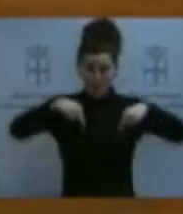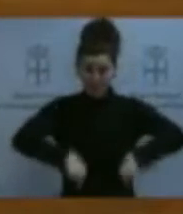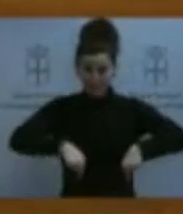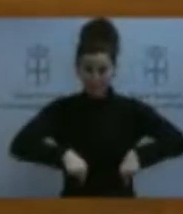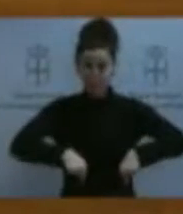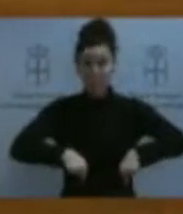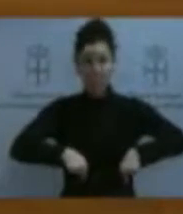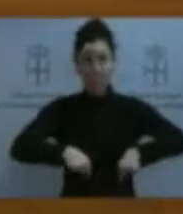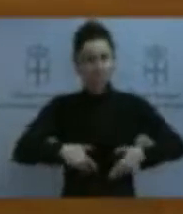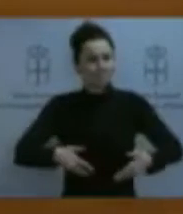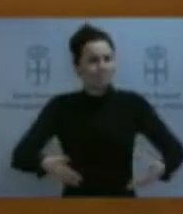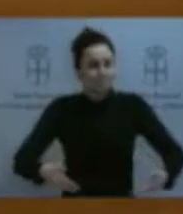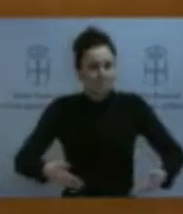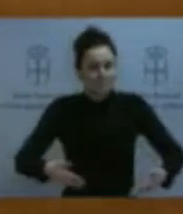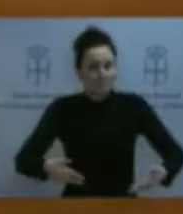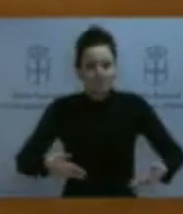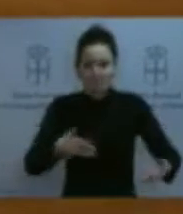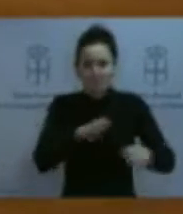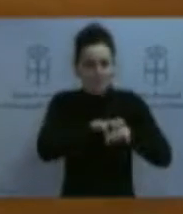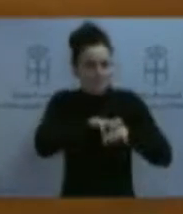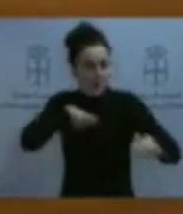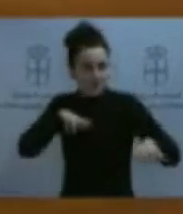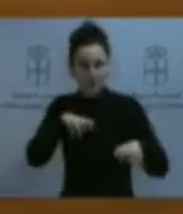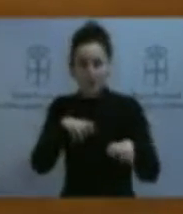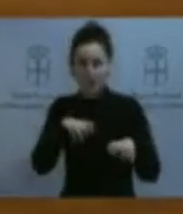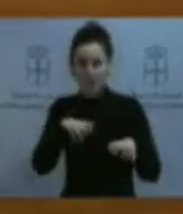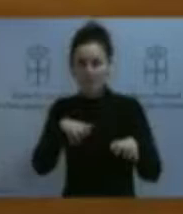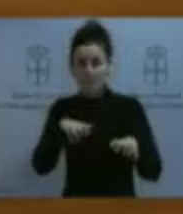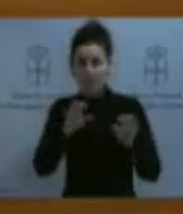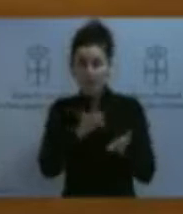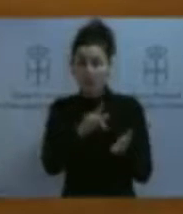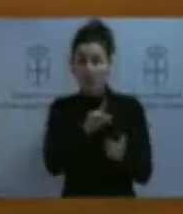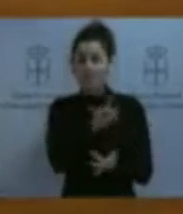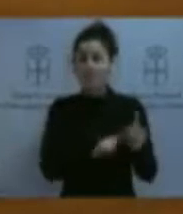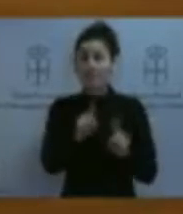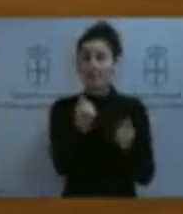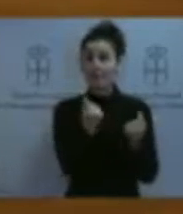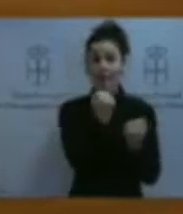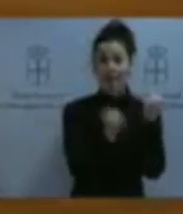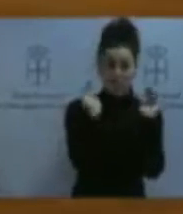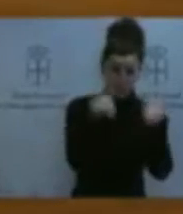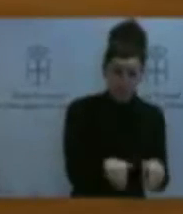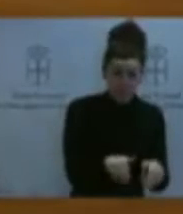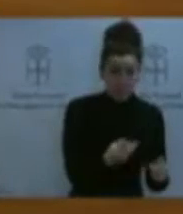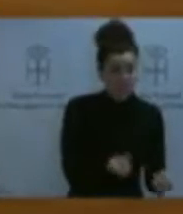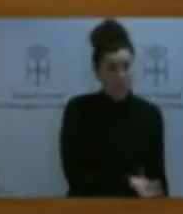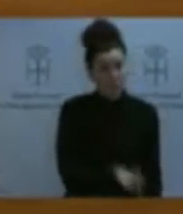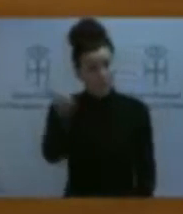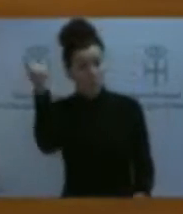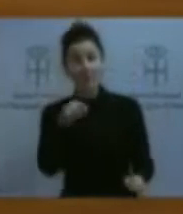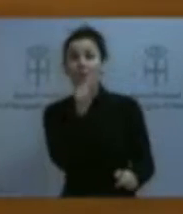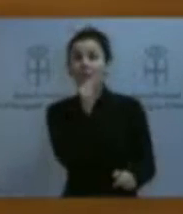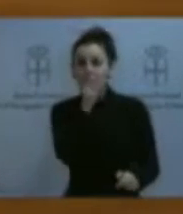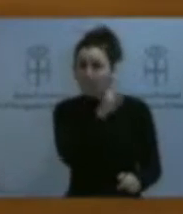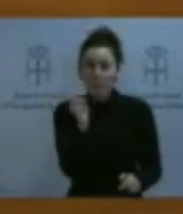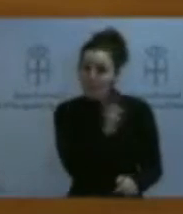parte de ella, a raíz de la crisis económica, vuelve a coger las maletas como la cogieron sus abuelos, como la cogieron sus padres, como la cogieron sus antepasados, pues lo que encontramos